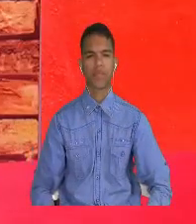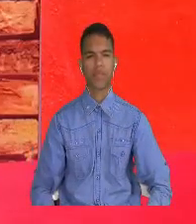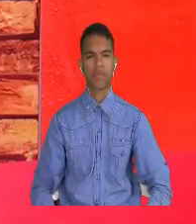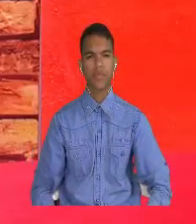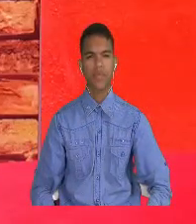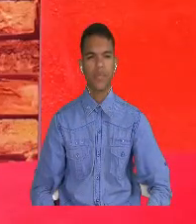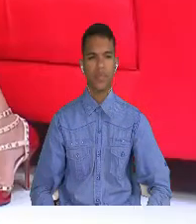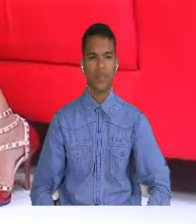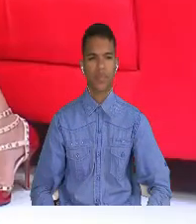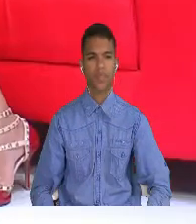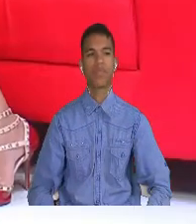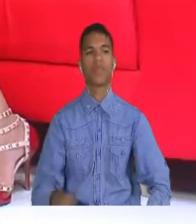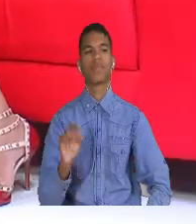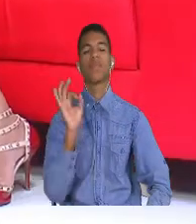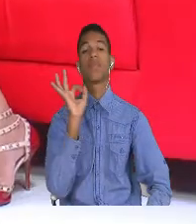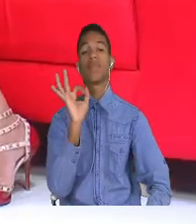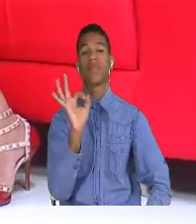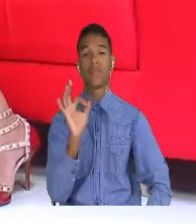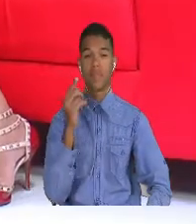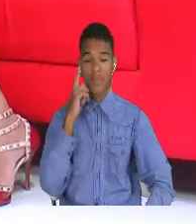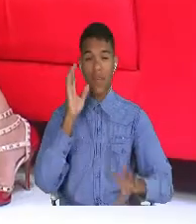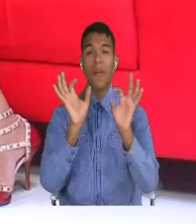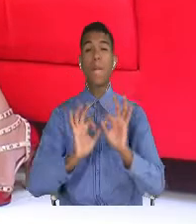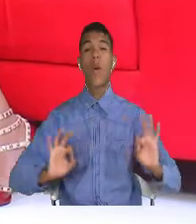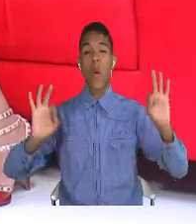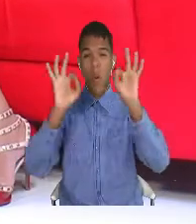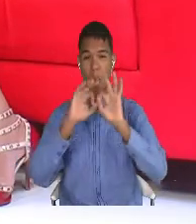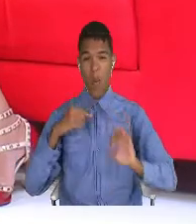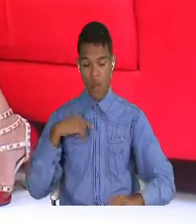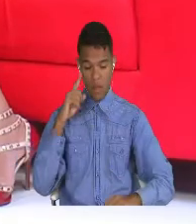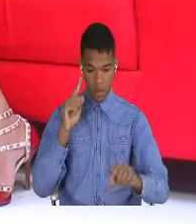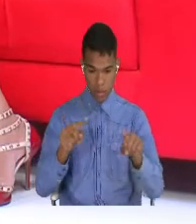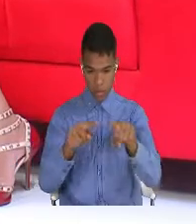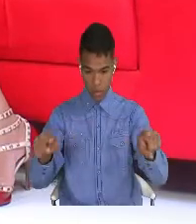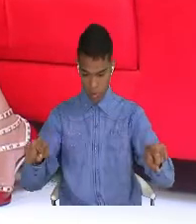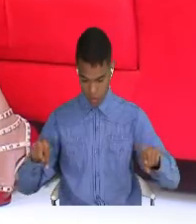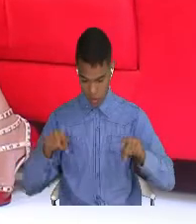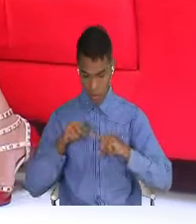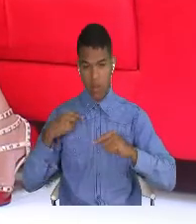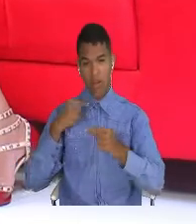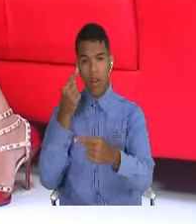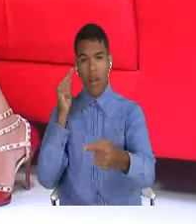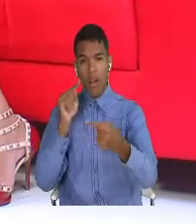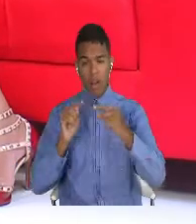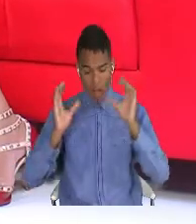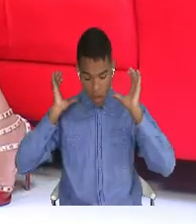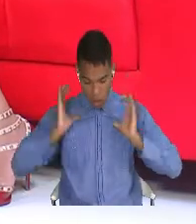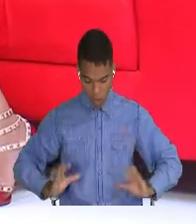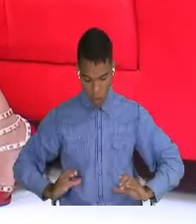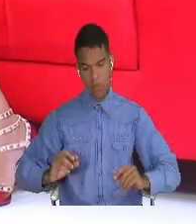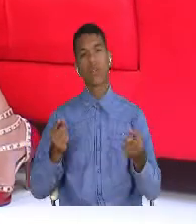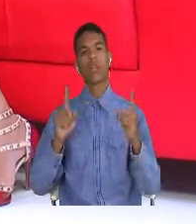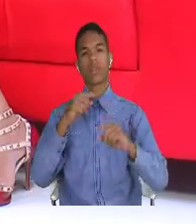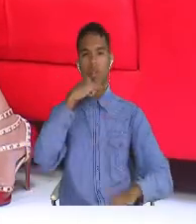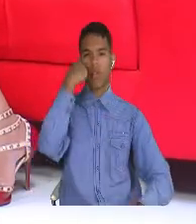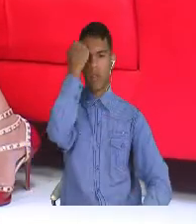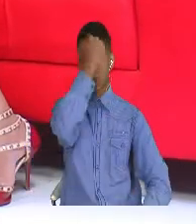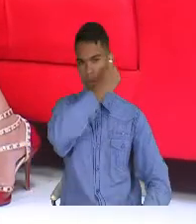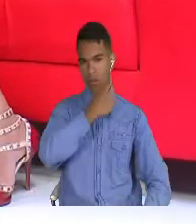también muy importante y es que no solamente en New Body nos vamos a enfocar en lo que es el cuerpo, también la parte facial se puede manejar.